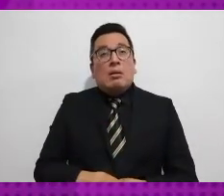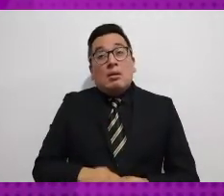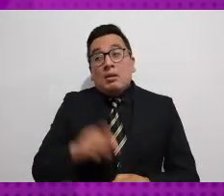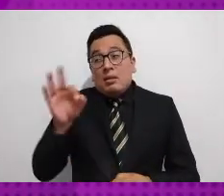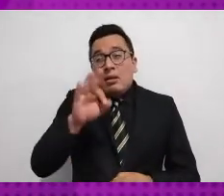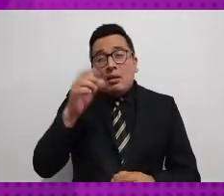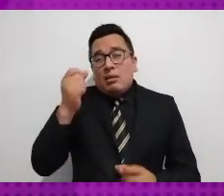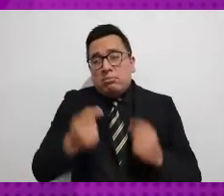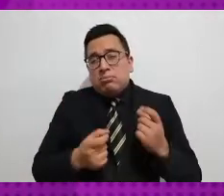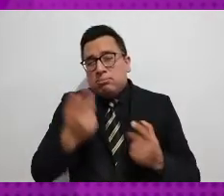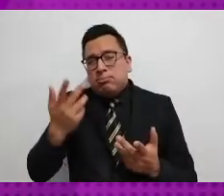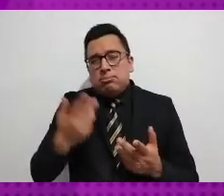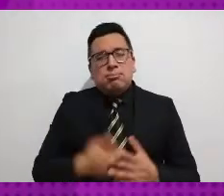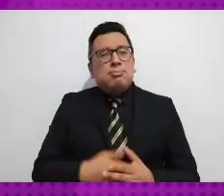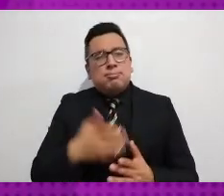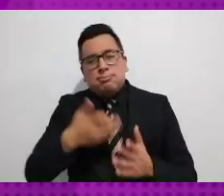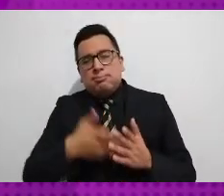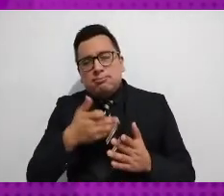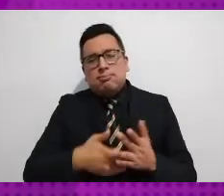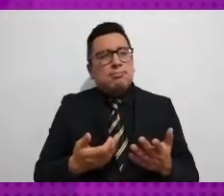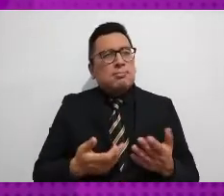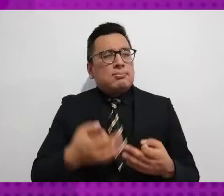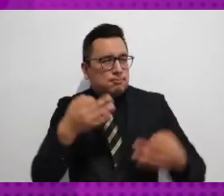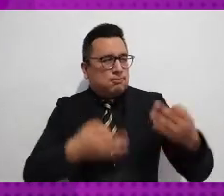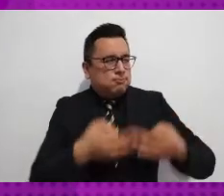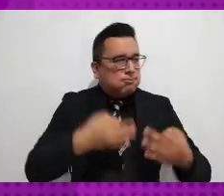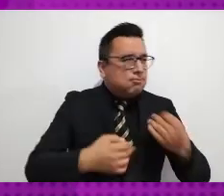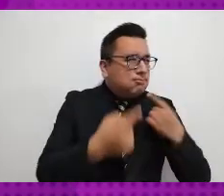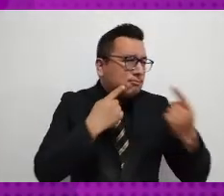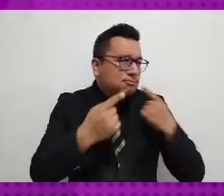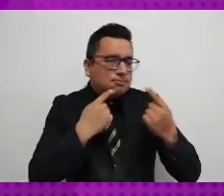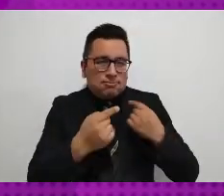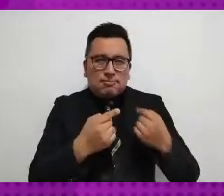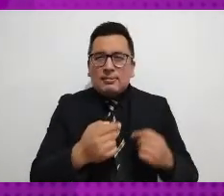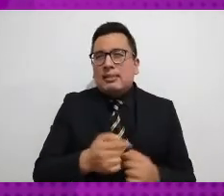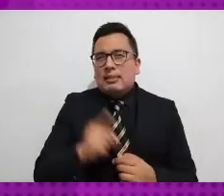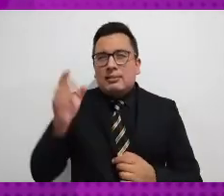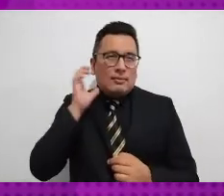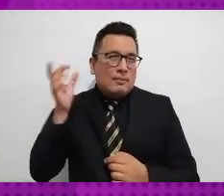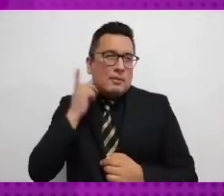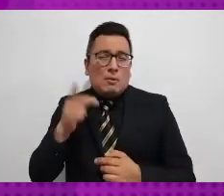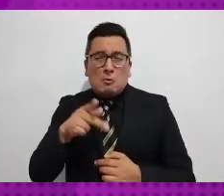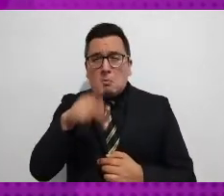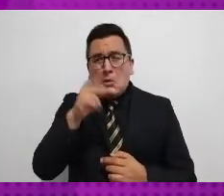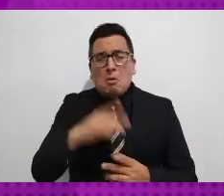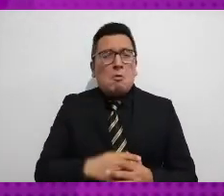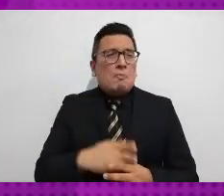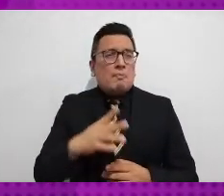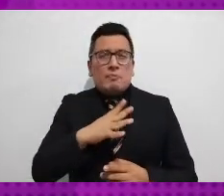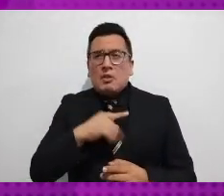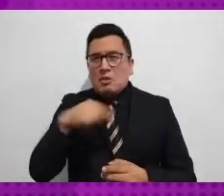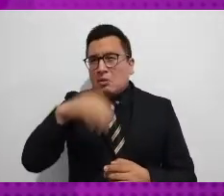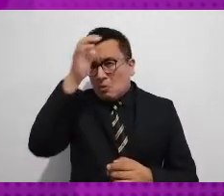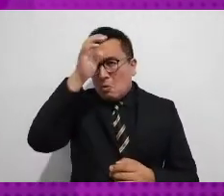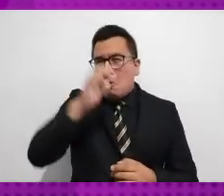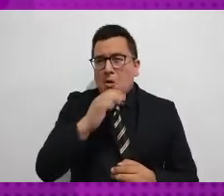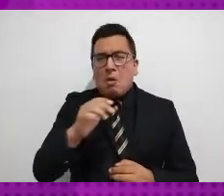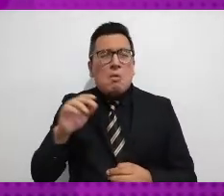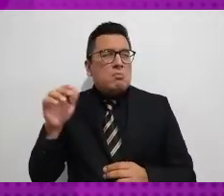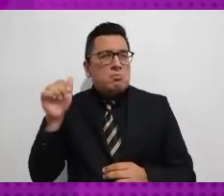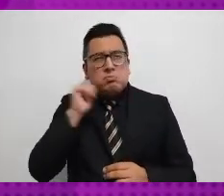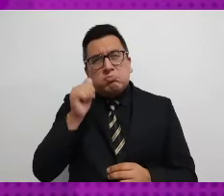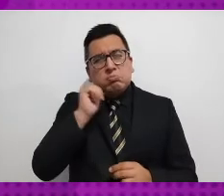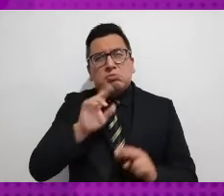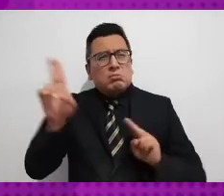sigan litigándose, más bien discutiéndose en el Congreso, por ejemplo, pero tenemos un estado bastante democrático, bastante